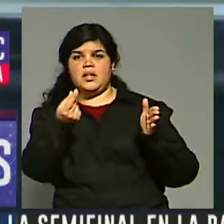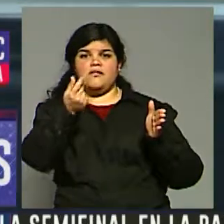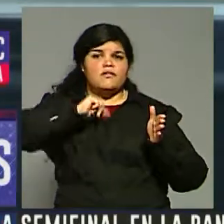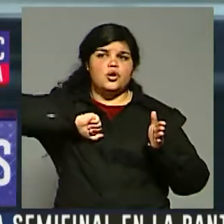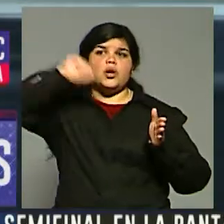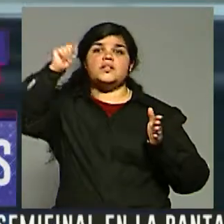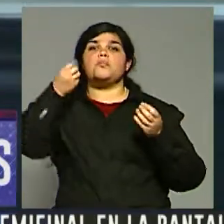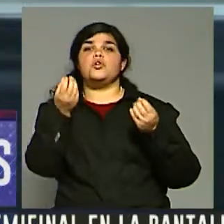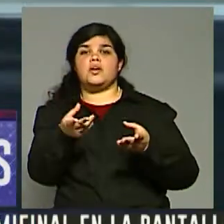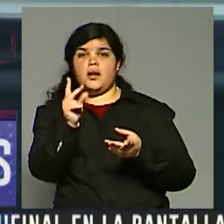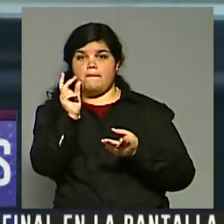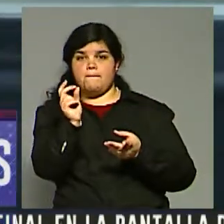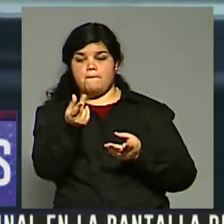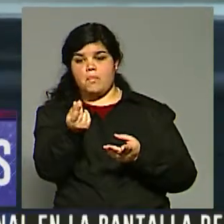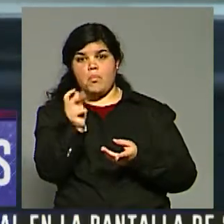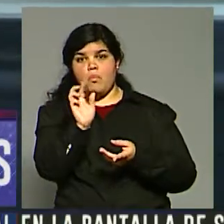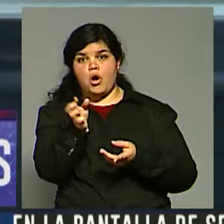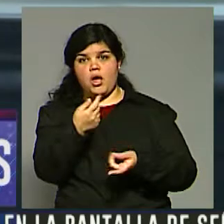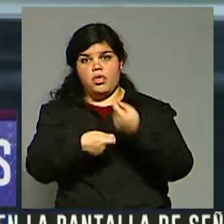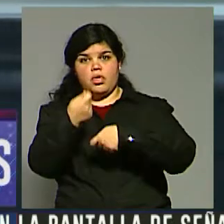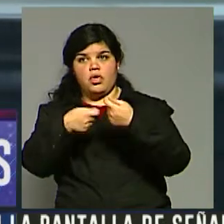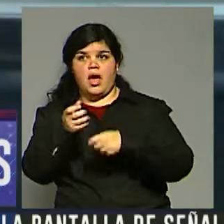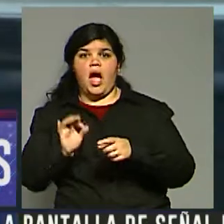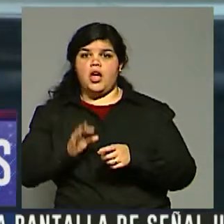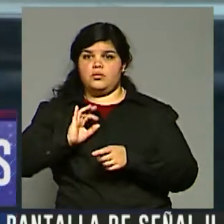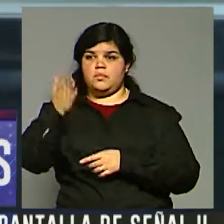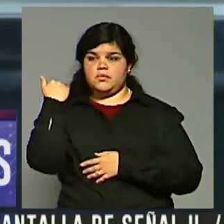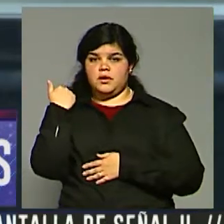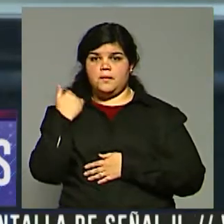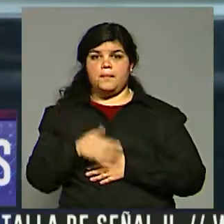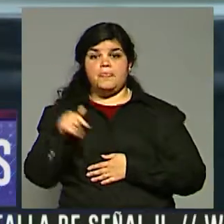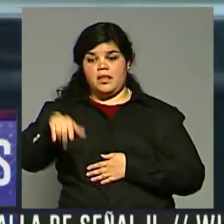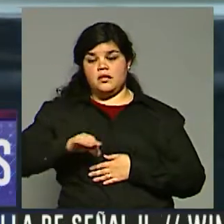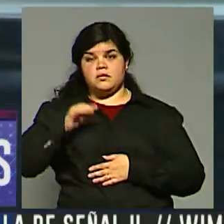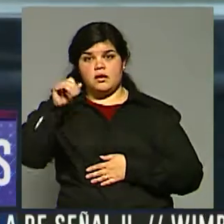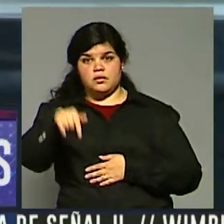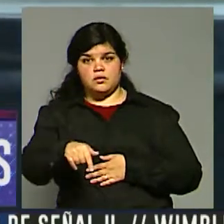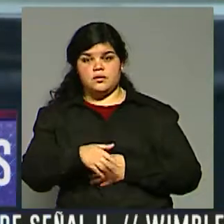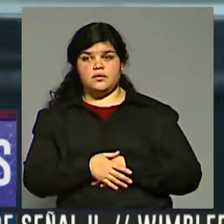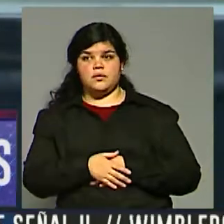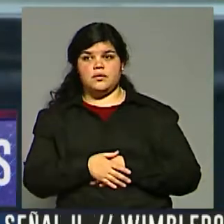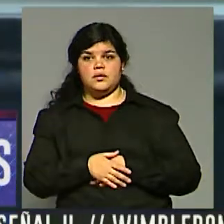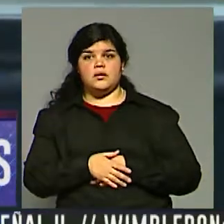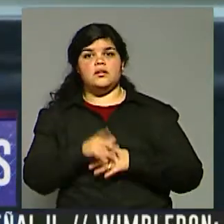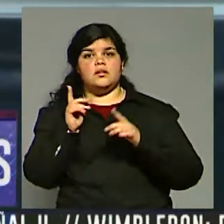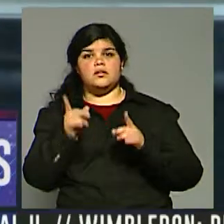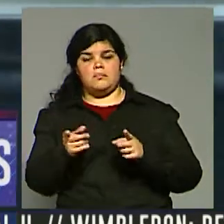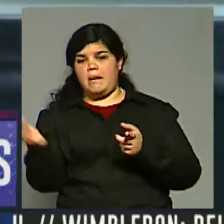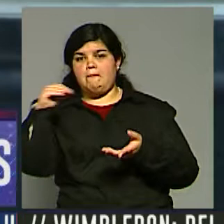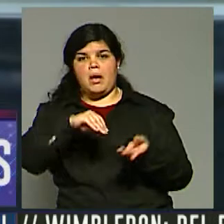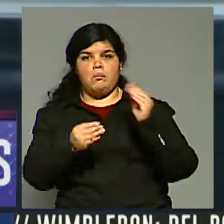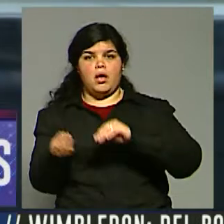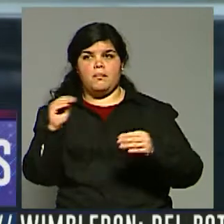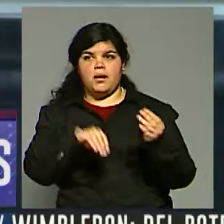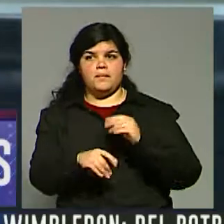expansión monetaria había sido bastante importante el año pasado, y a este año le sumamos varios ingredientes. El primer ingrediente